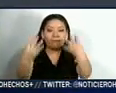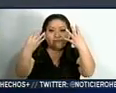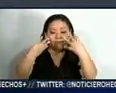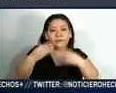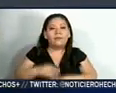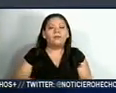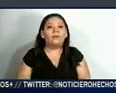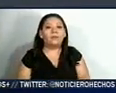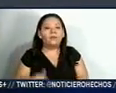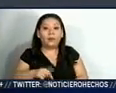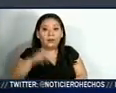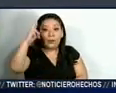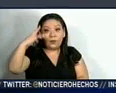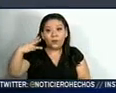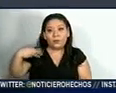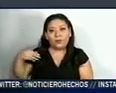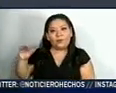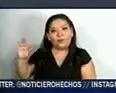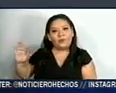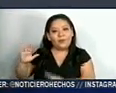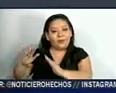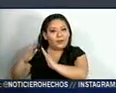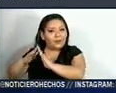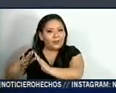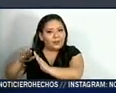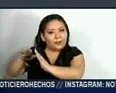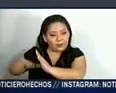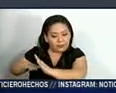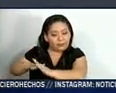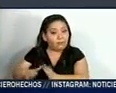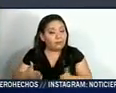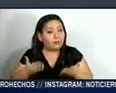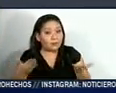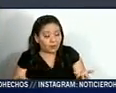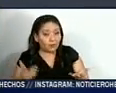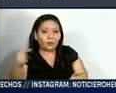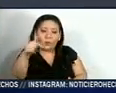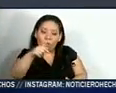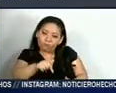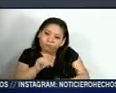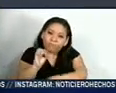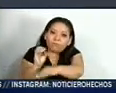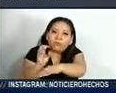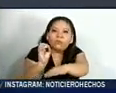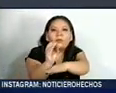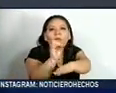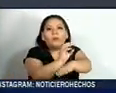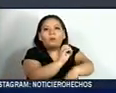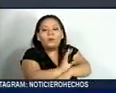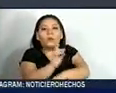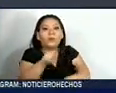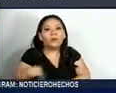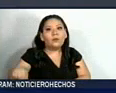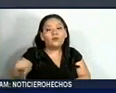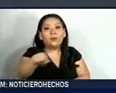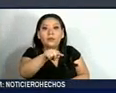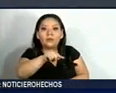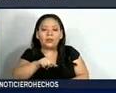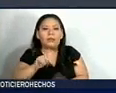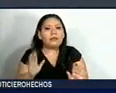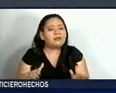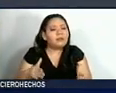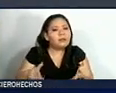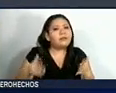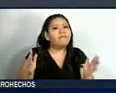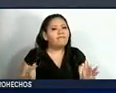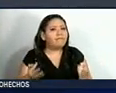Así es, Roxana nos acompaña desde casa y por supuesto le seguimos haciendo las recomendaciones a todos ustedes. El distanciamiento social es